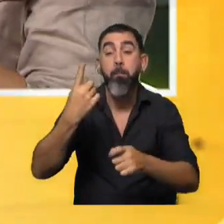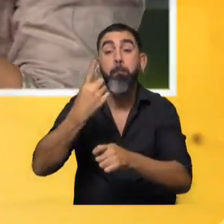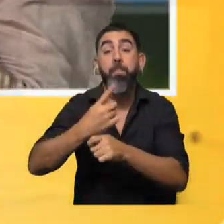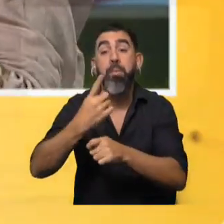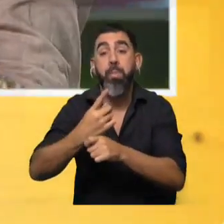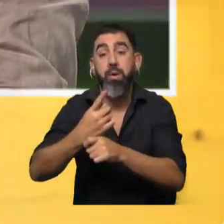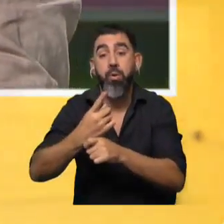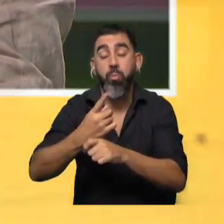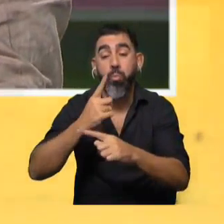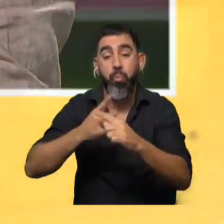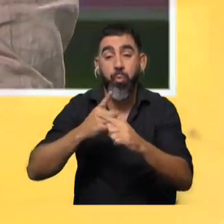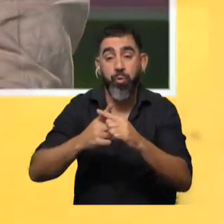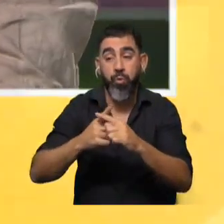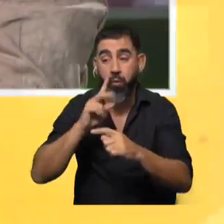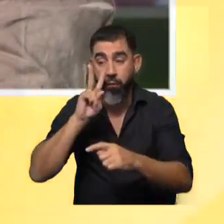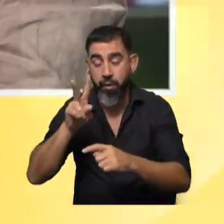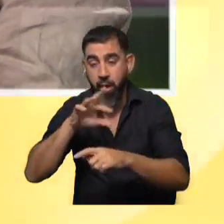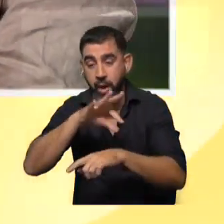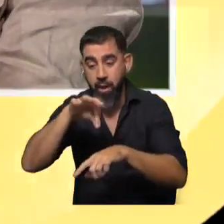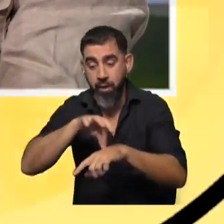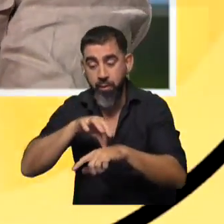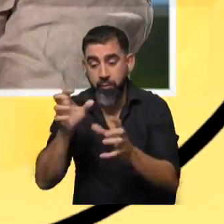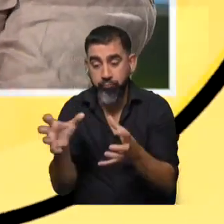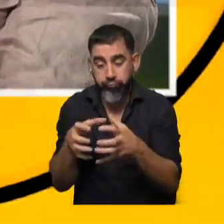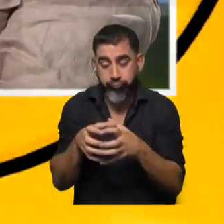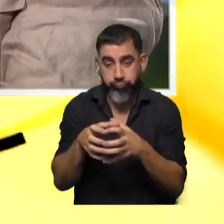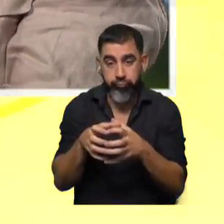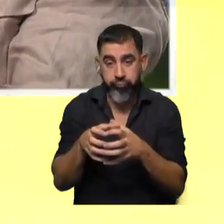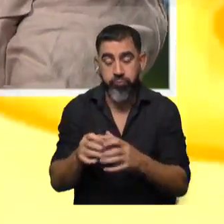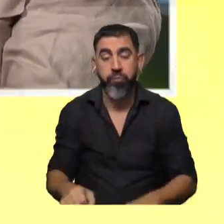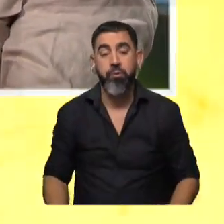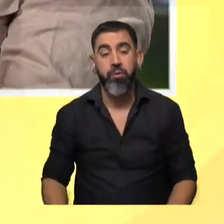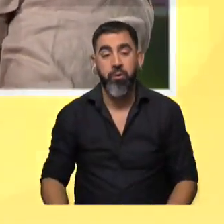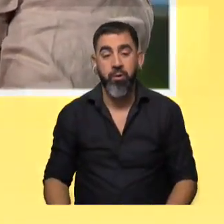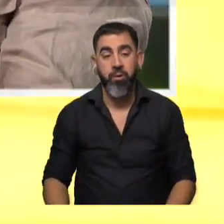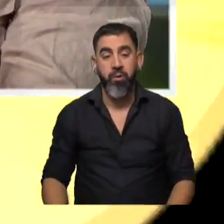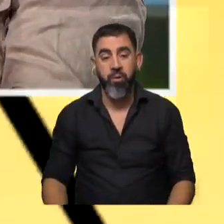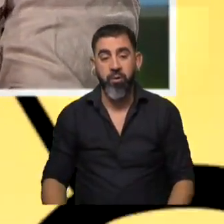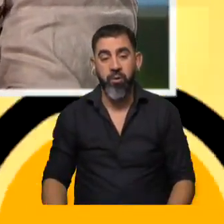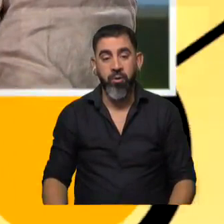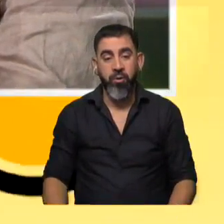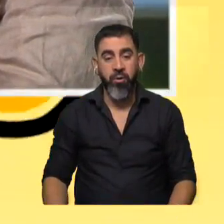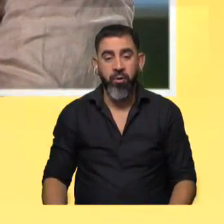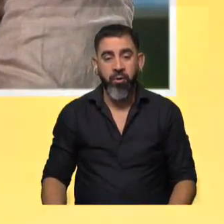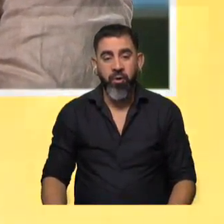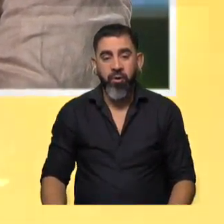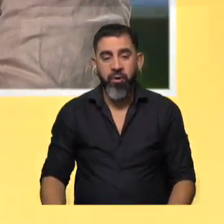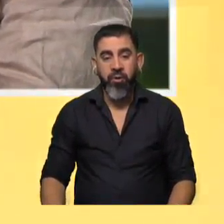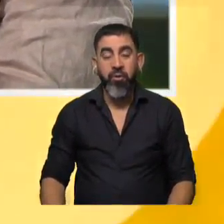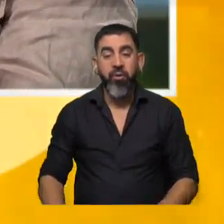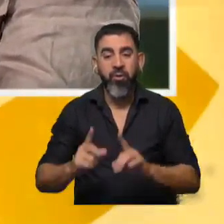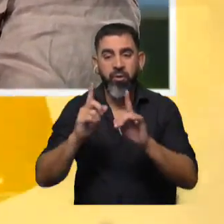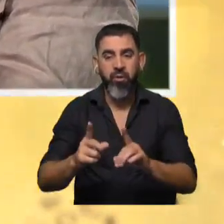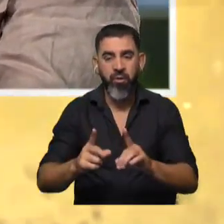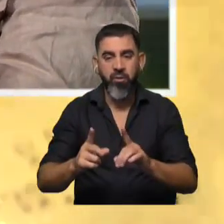hay que ver el parásito y aislarlo y hacer las técnicas moleculares. Y al mismo tiempo lo que se hace